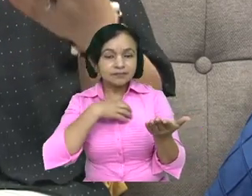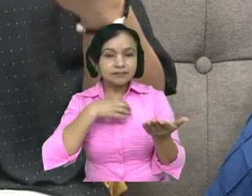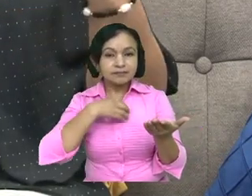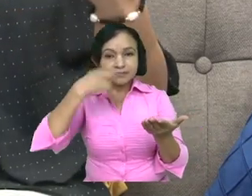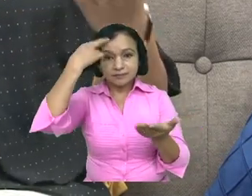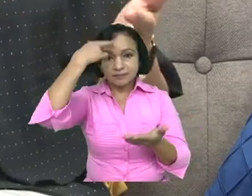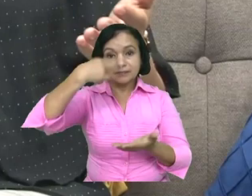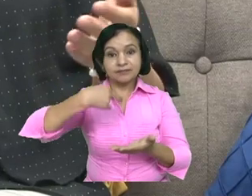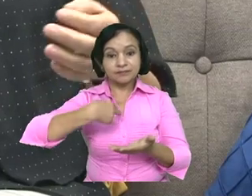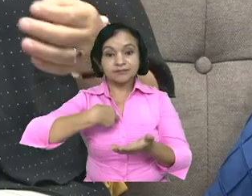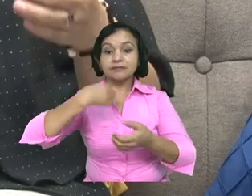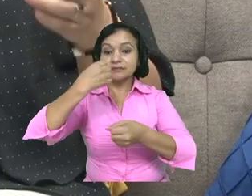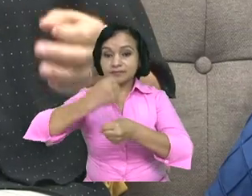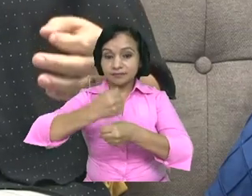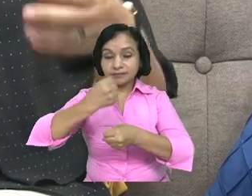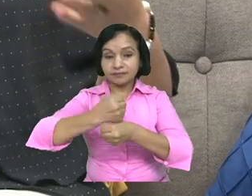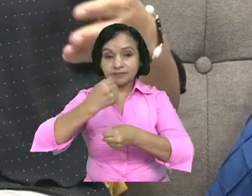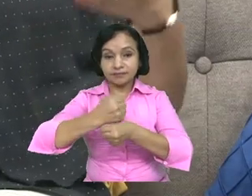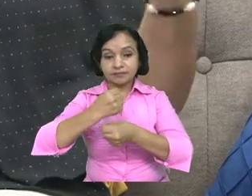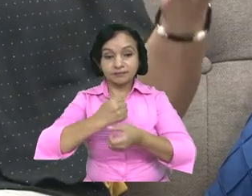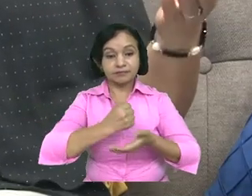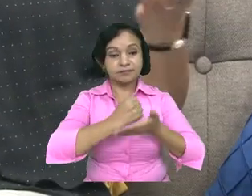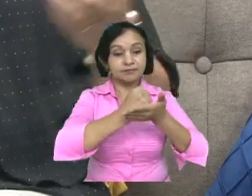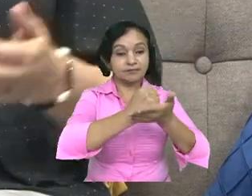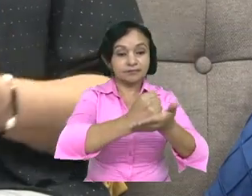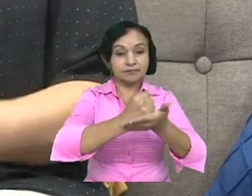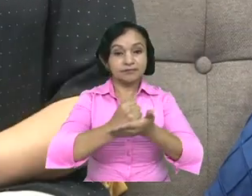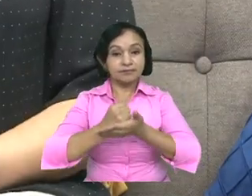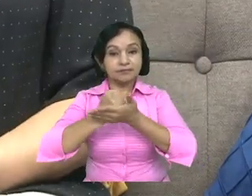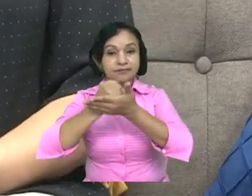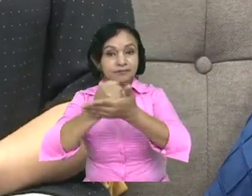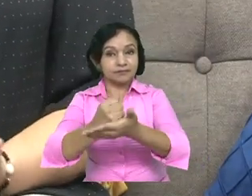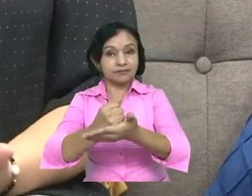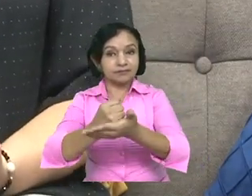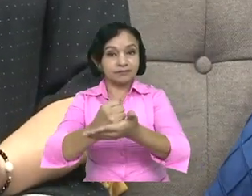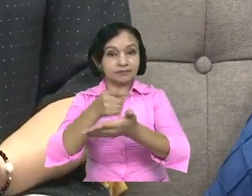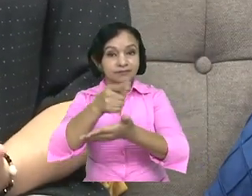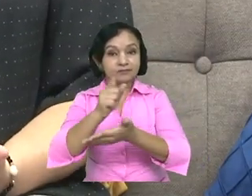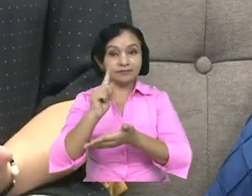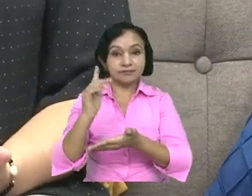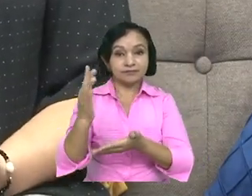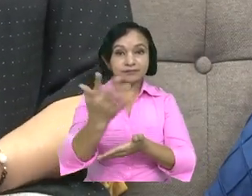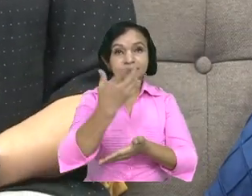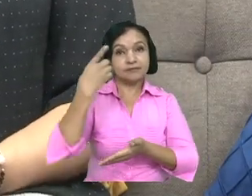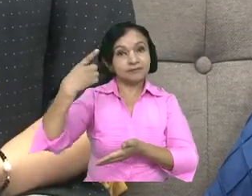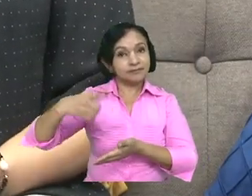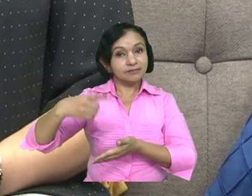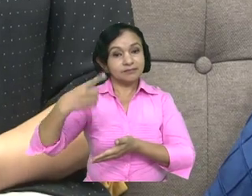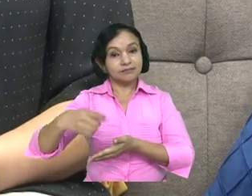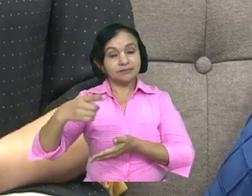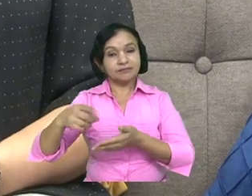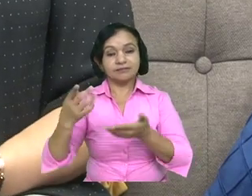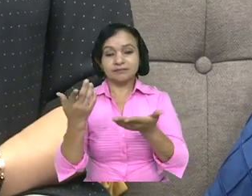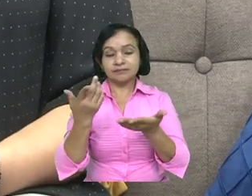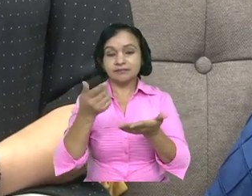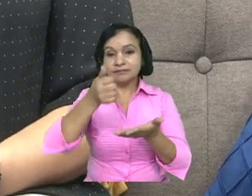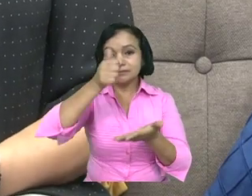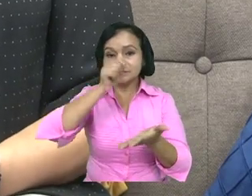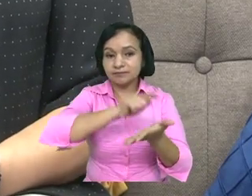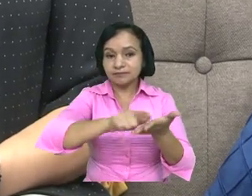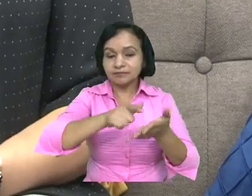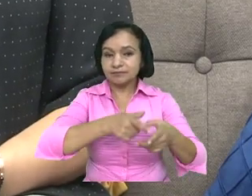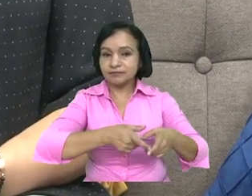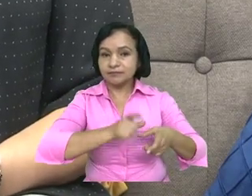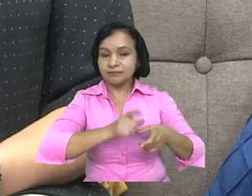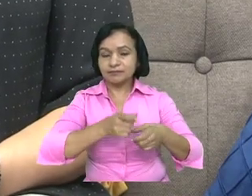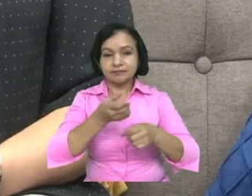locales trabajan en función de llevar todos los derechos, o sea, no solamente el agua y saneamiento. Sabemos que